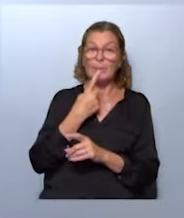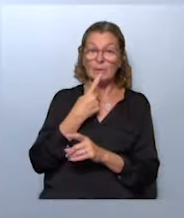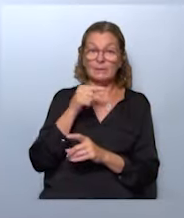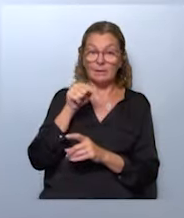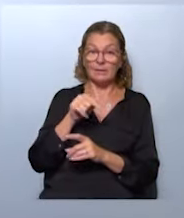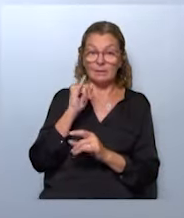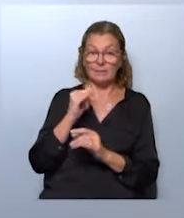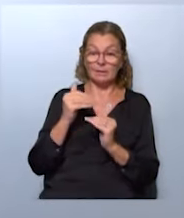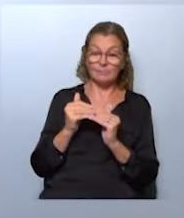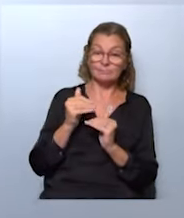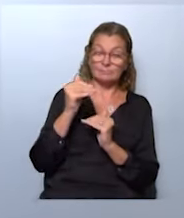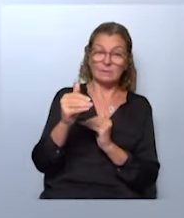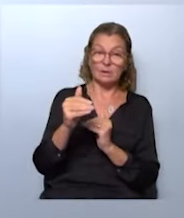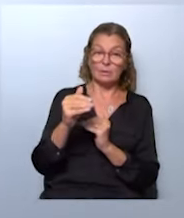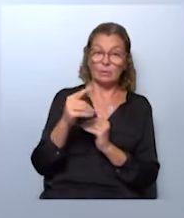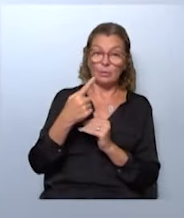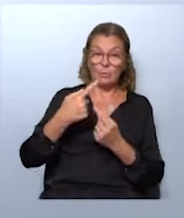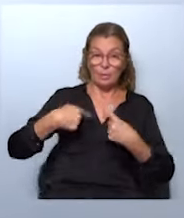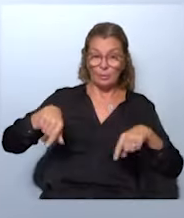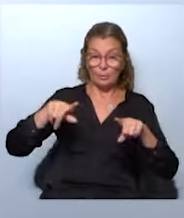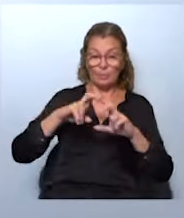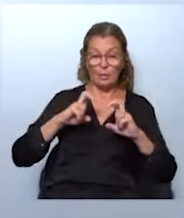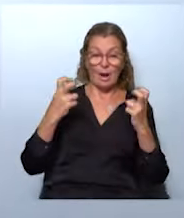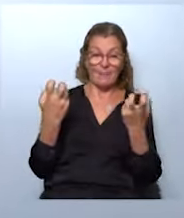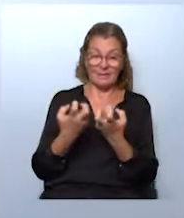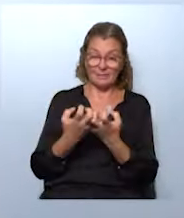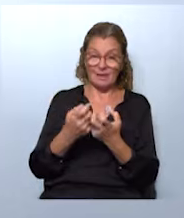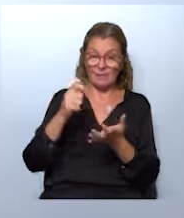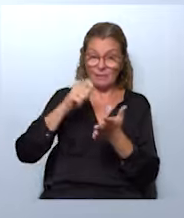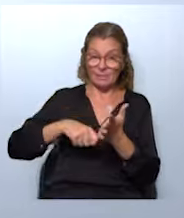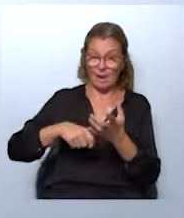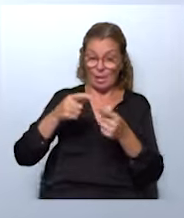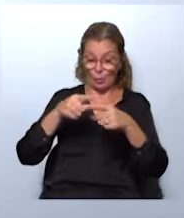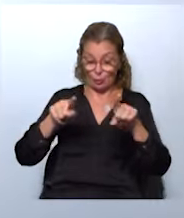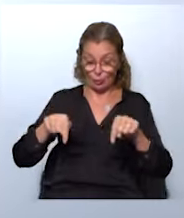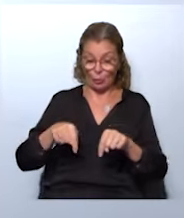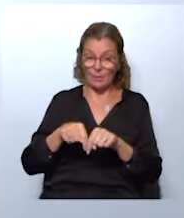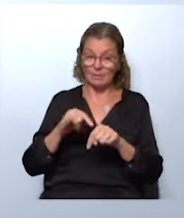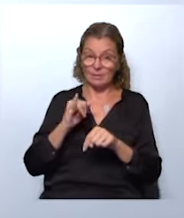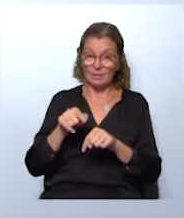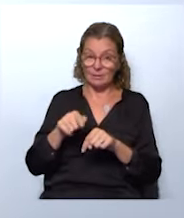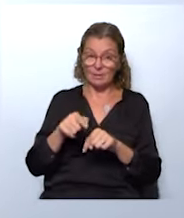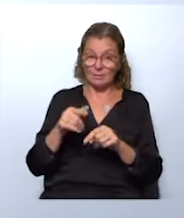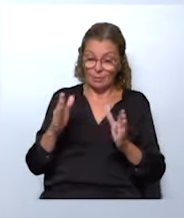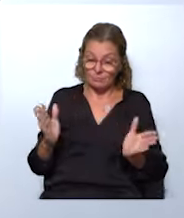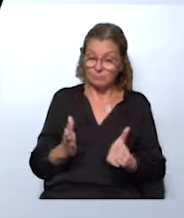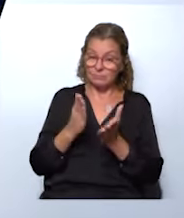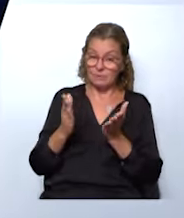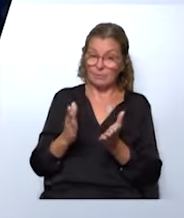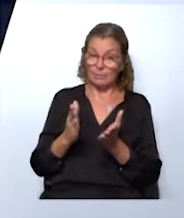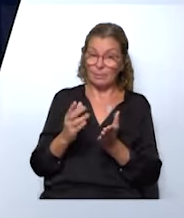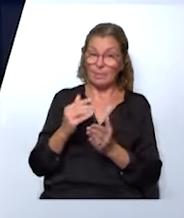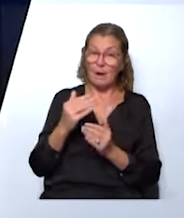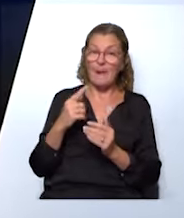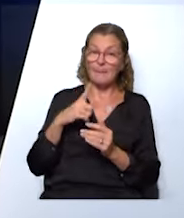sí de largo plazo Aunque no nos hayamos reunido alrededor de una mesa y firmado un documento esa es una orientación de